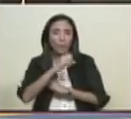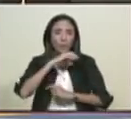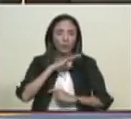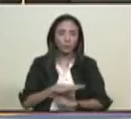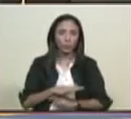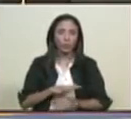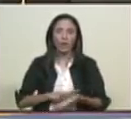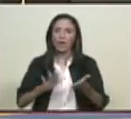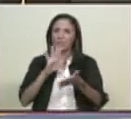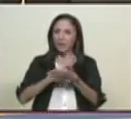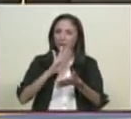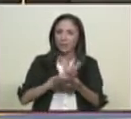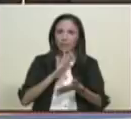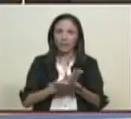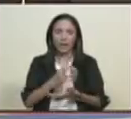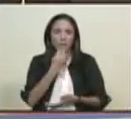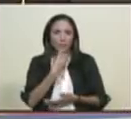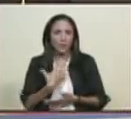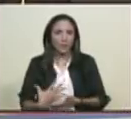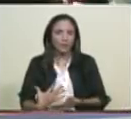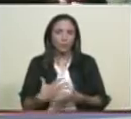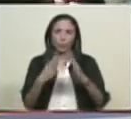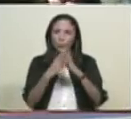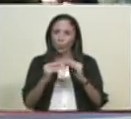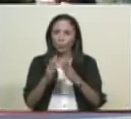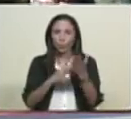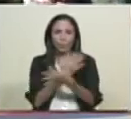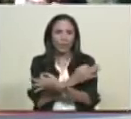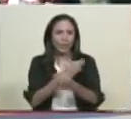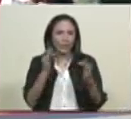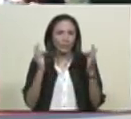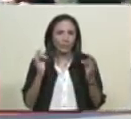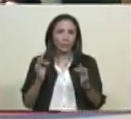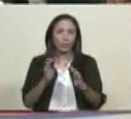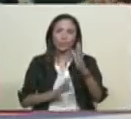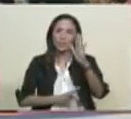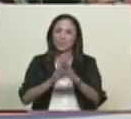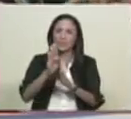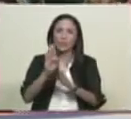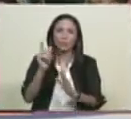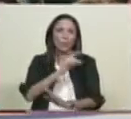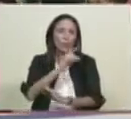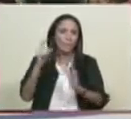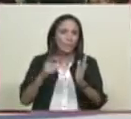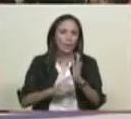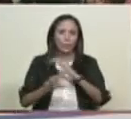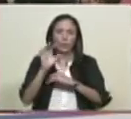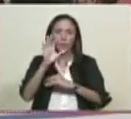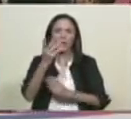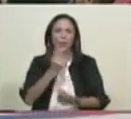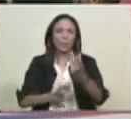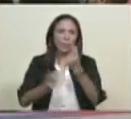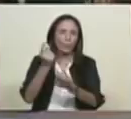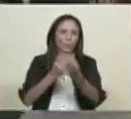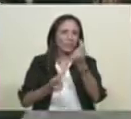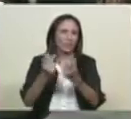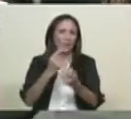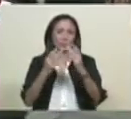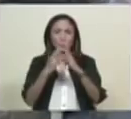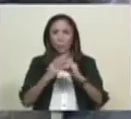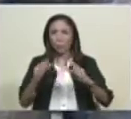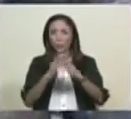nuevo, hermoso, de expansión, del crecimiento, de la vida económica integral del